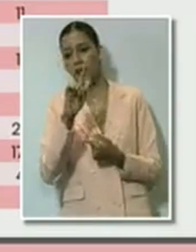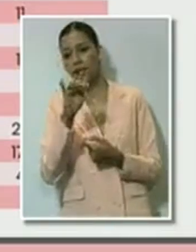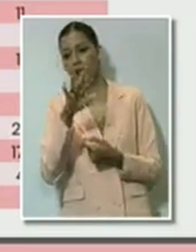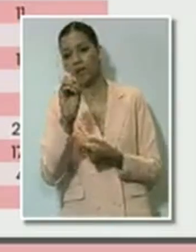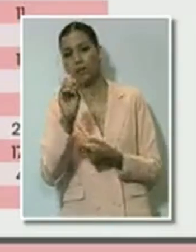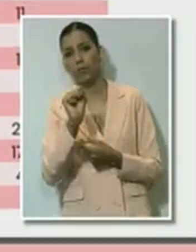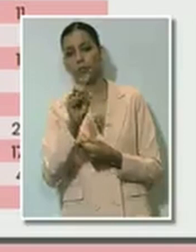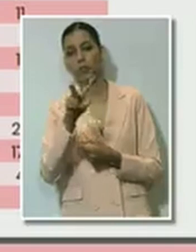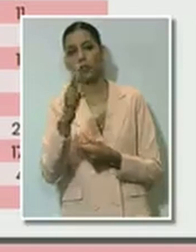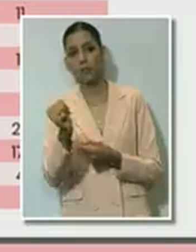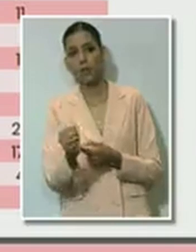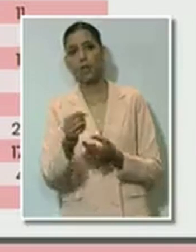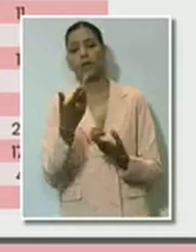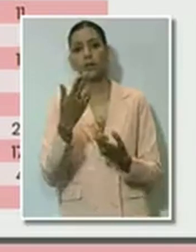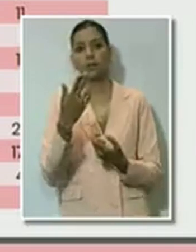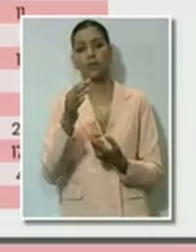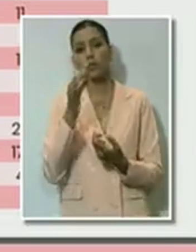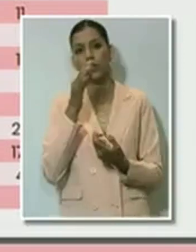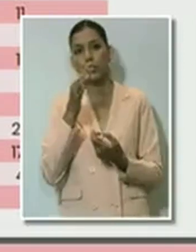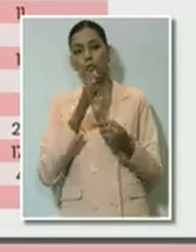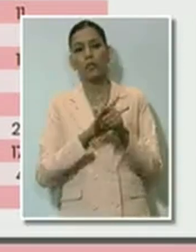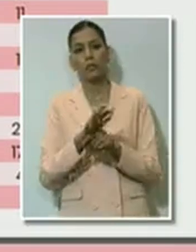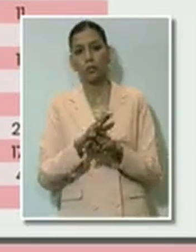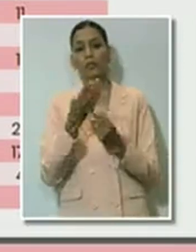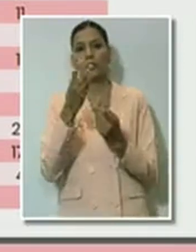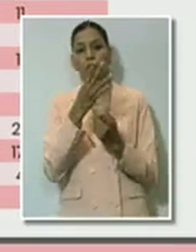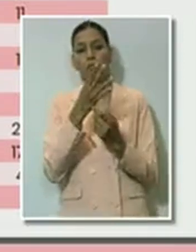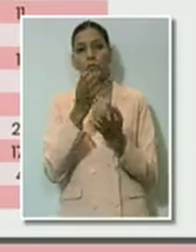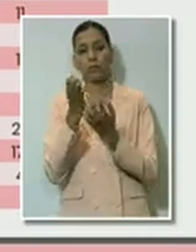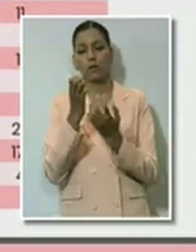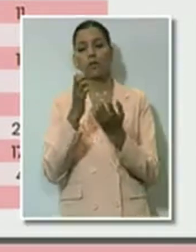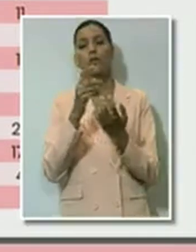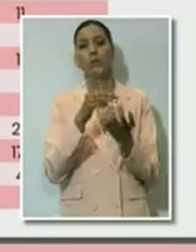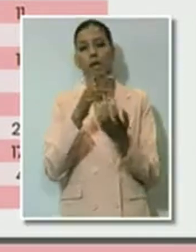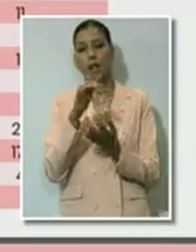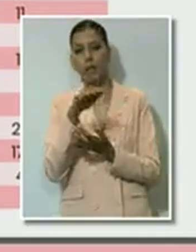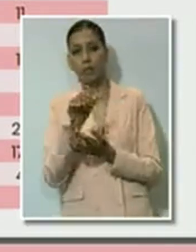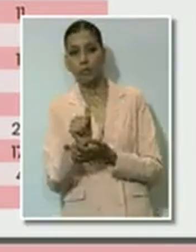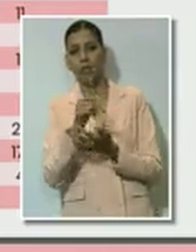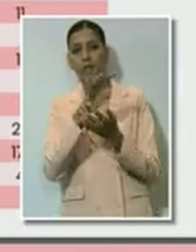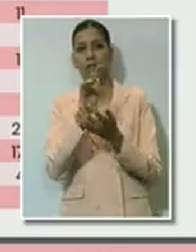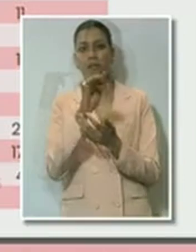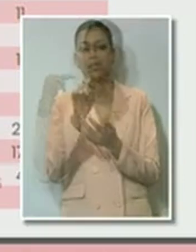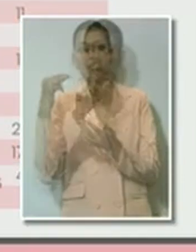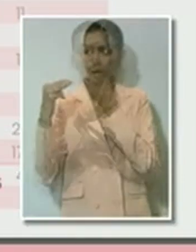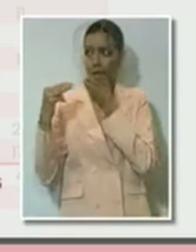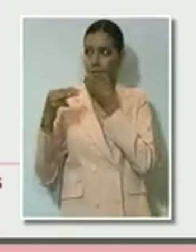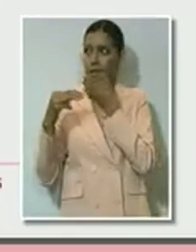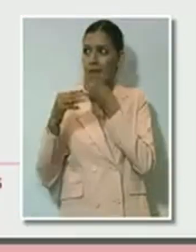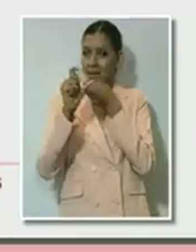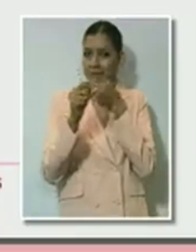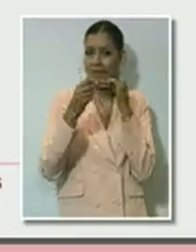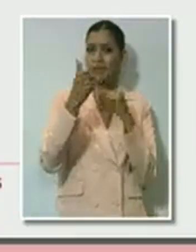pasado 2 de mayo, la incidencia delictiva se ha reducido en un 10% en el municipio. En conferencia de prensa mencionó que con la instalación de cinco